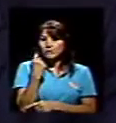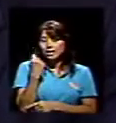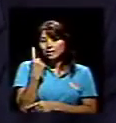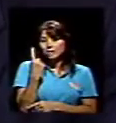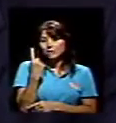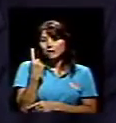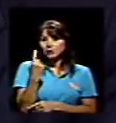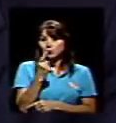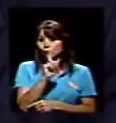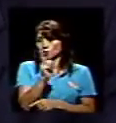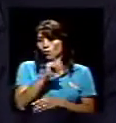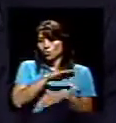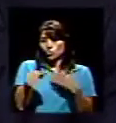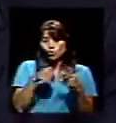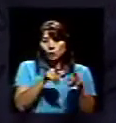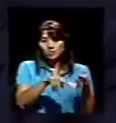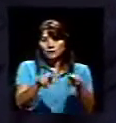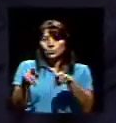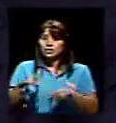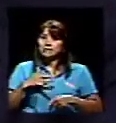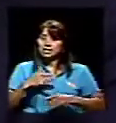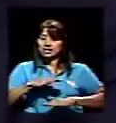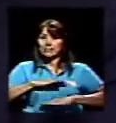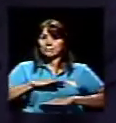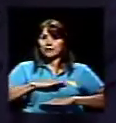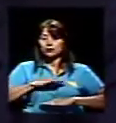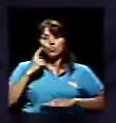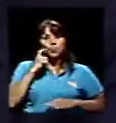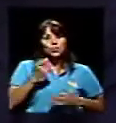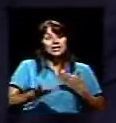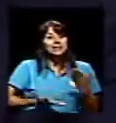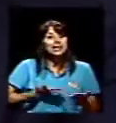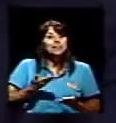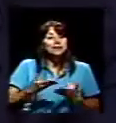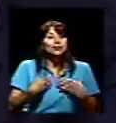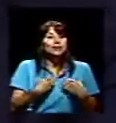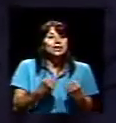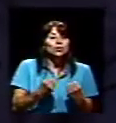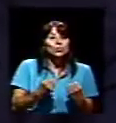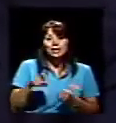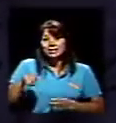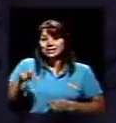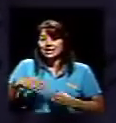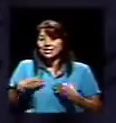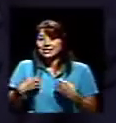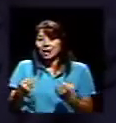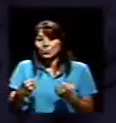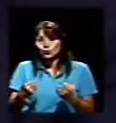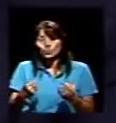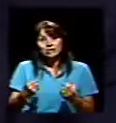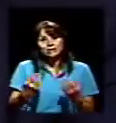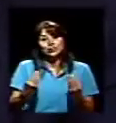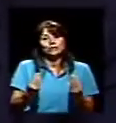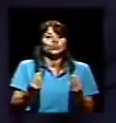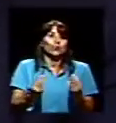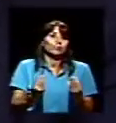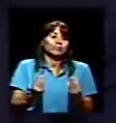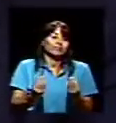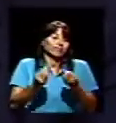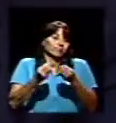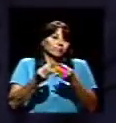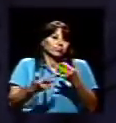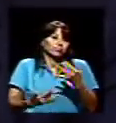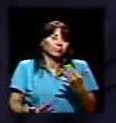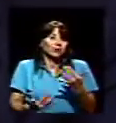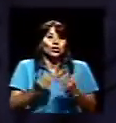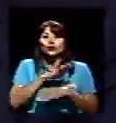siente satisfecho porque los servicios de salud y las necesidades de salud de la gente son finalmente ilimitadas y todos quisiéramos que se nos atiendan al